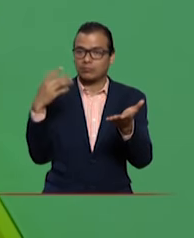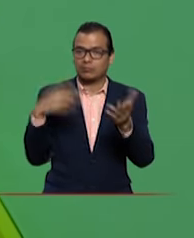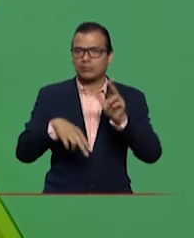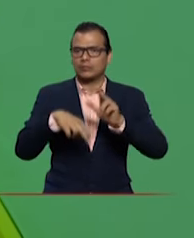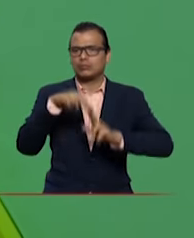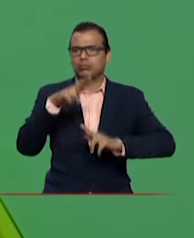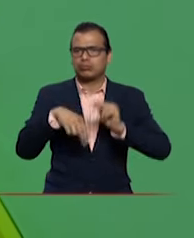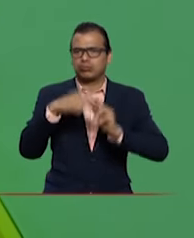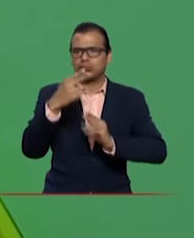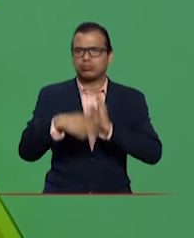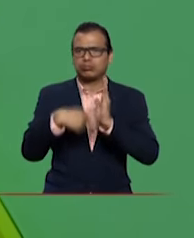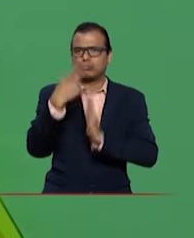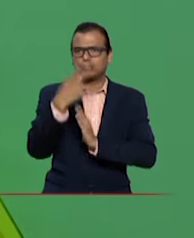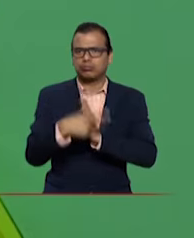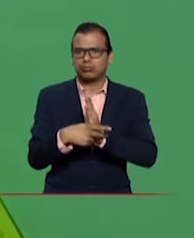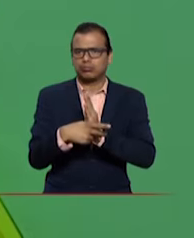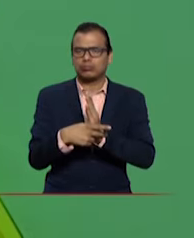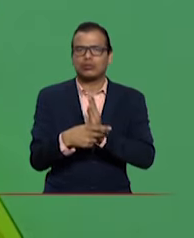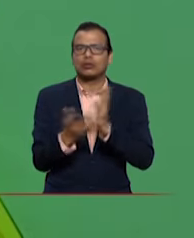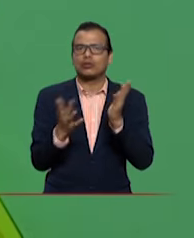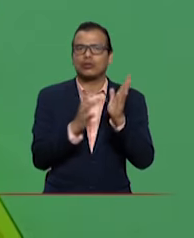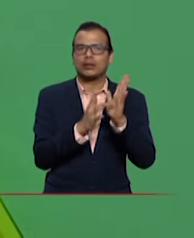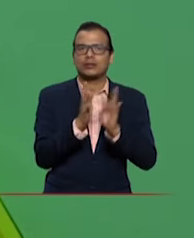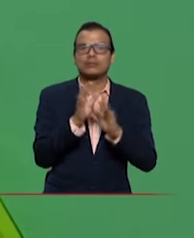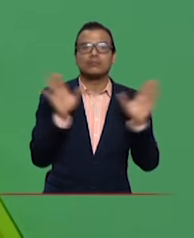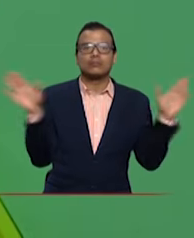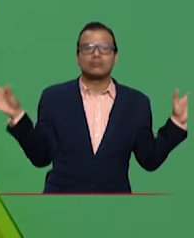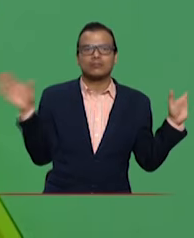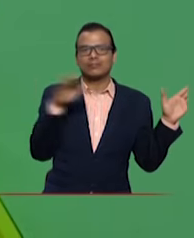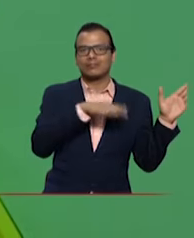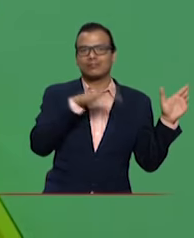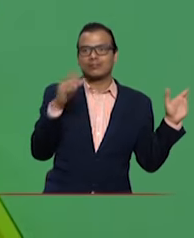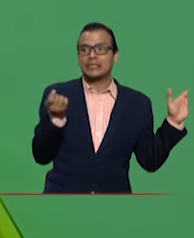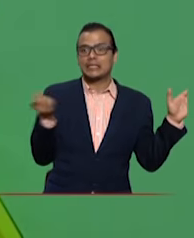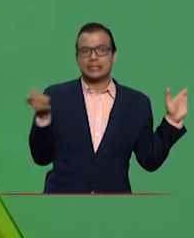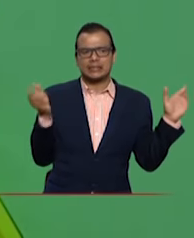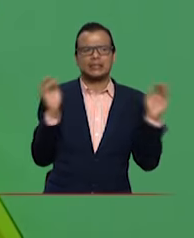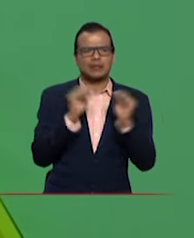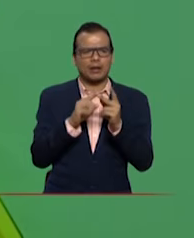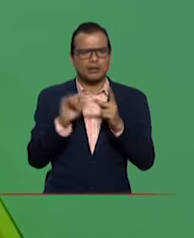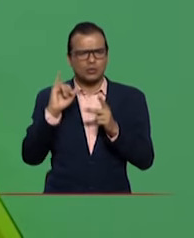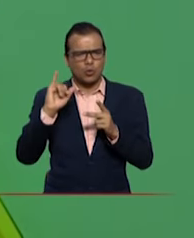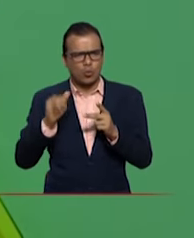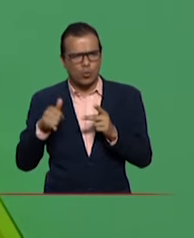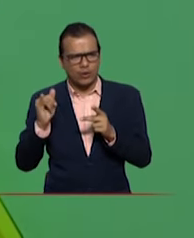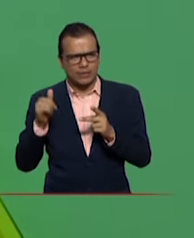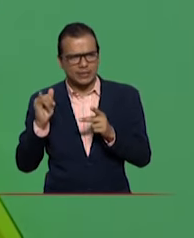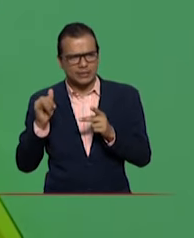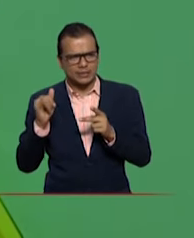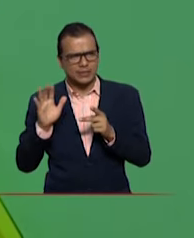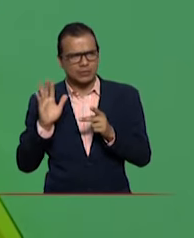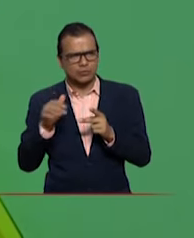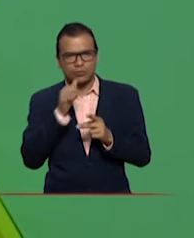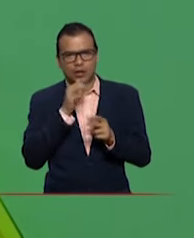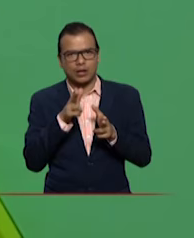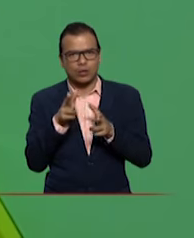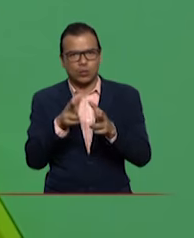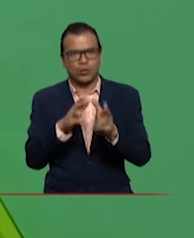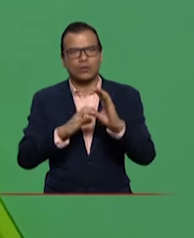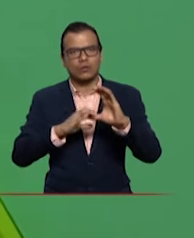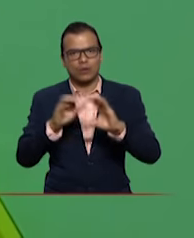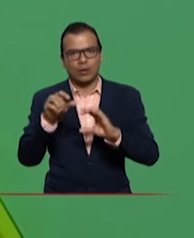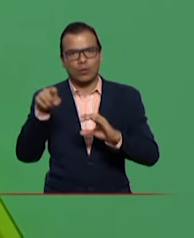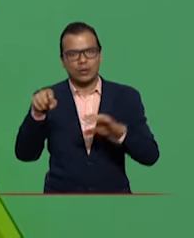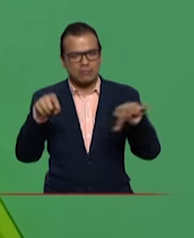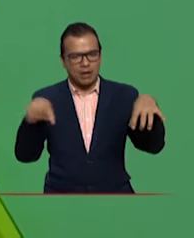obras aquí, muy cerca al Cerro de Cristo Rey, y el jueves, unos muelles espectaculares en el río Cauca. Denos detalles,